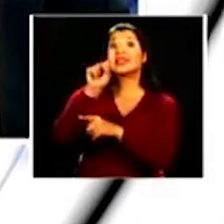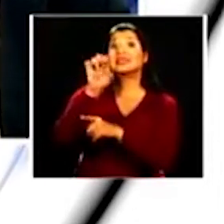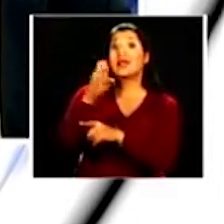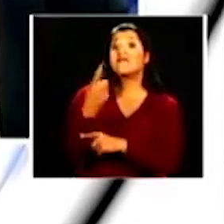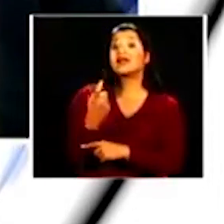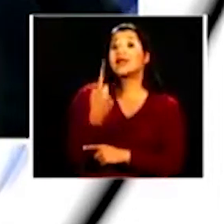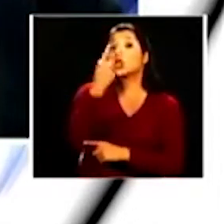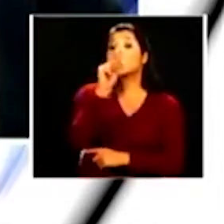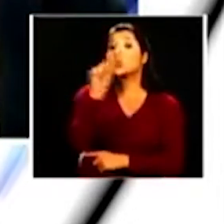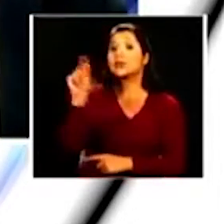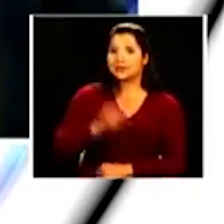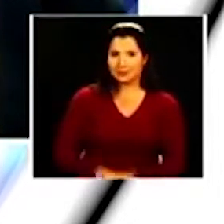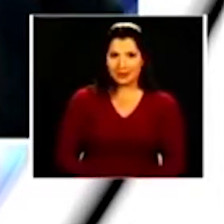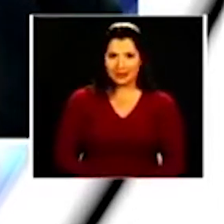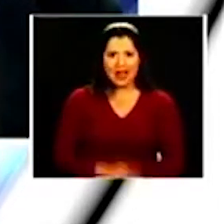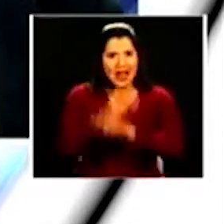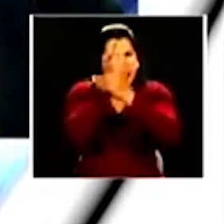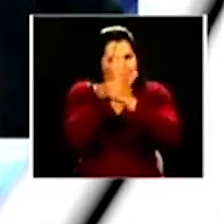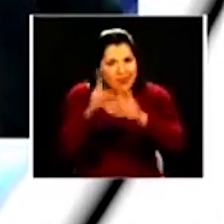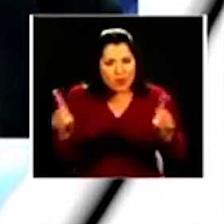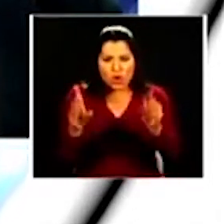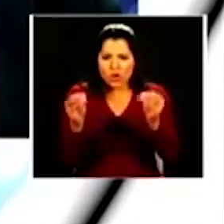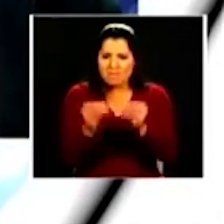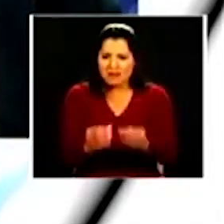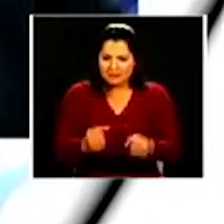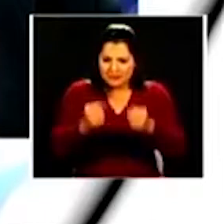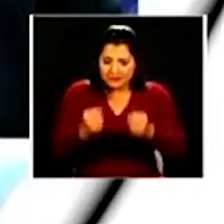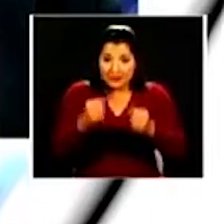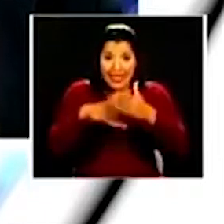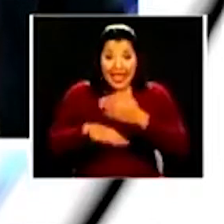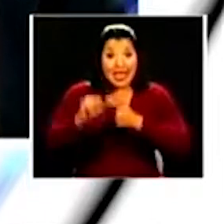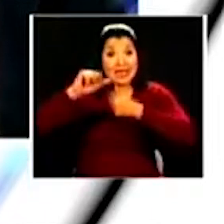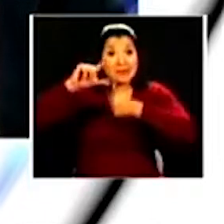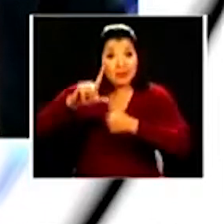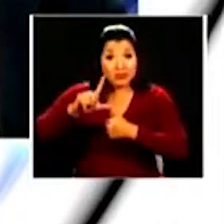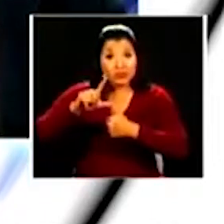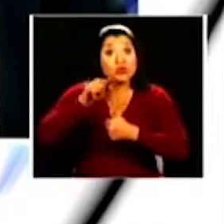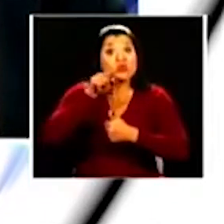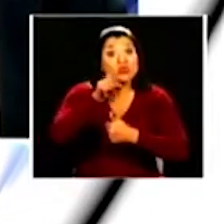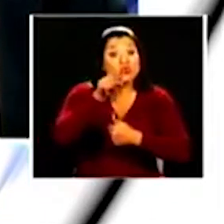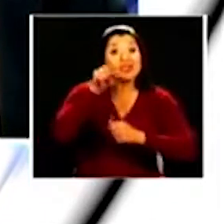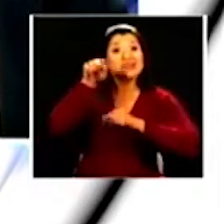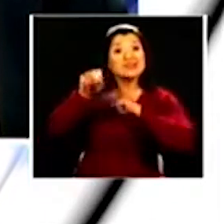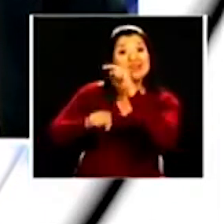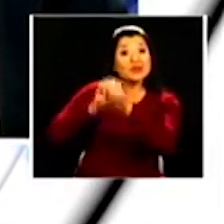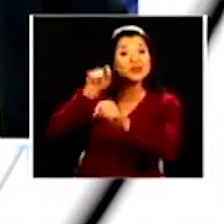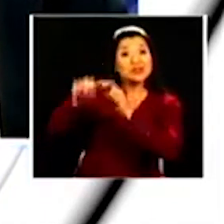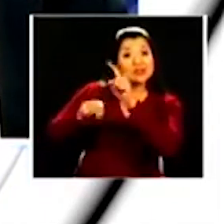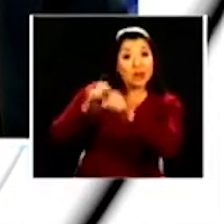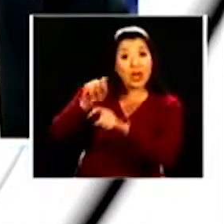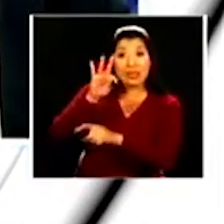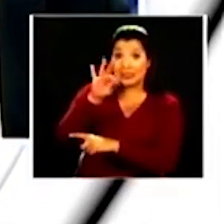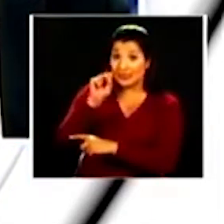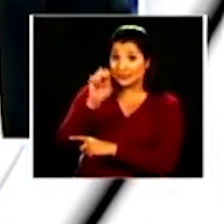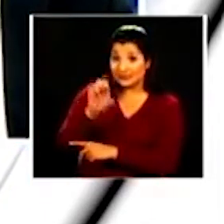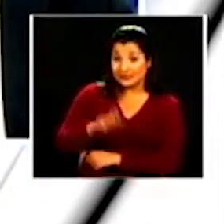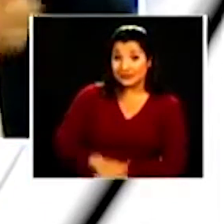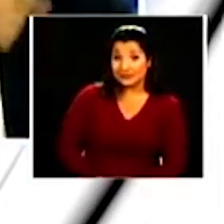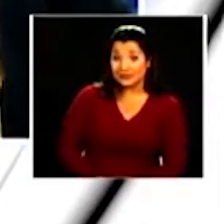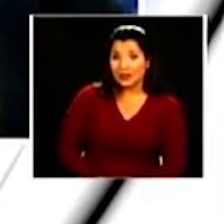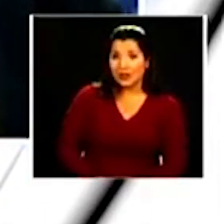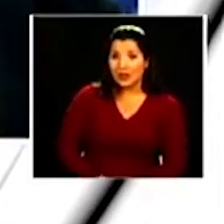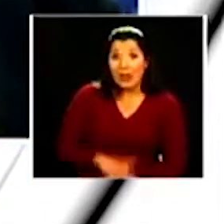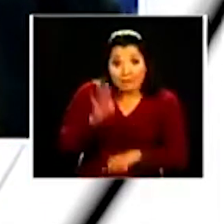la democracia más consolidada de América Latina, usted está cuestionando entonces al tribunal. Permítale